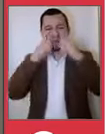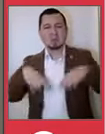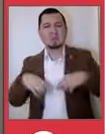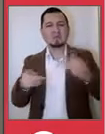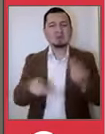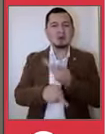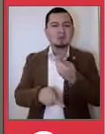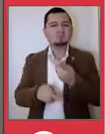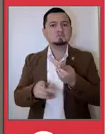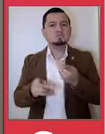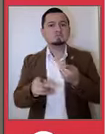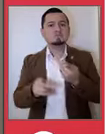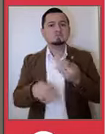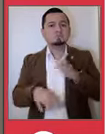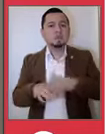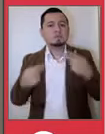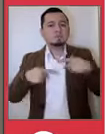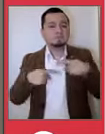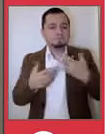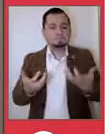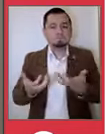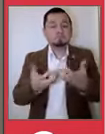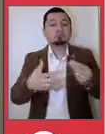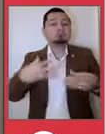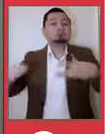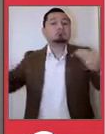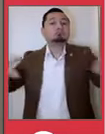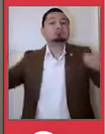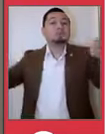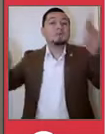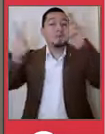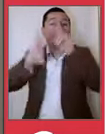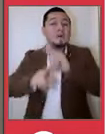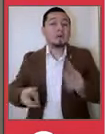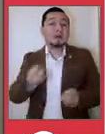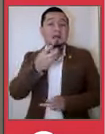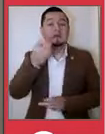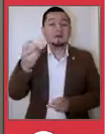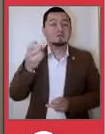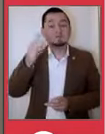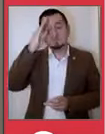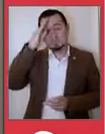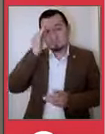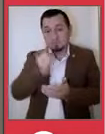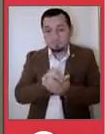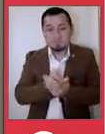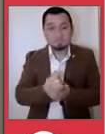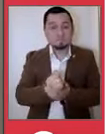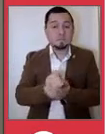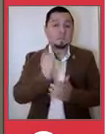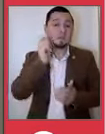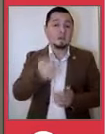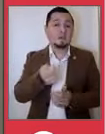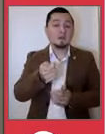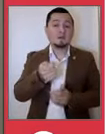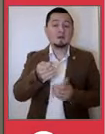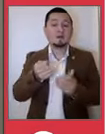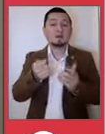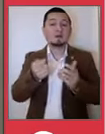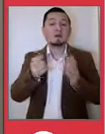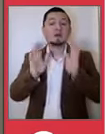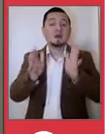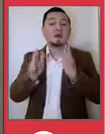juntarnos con más gente elevamos el nivel de riesgo lo que hemos tomado es la decisión de que